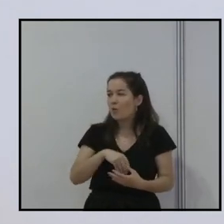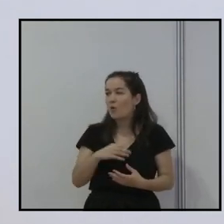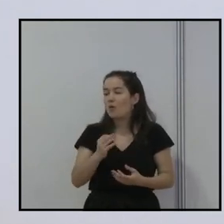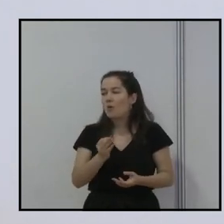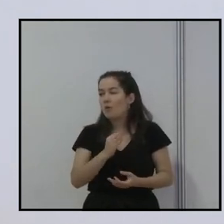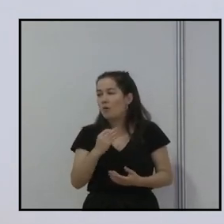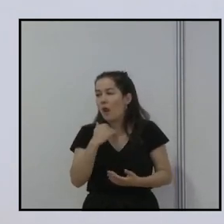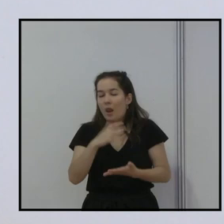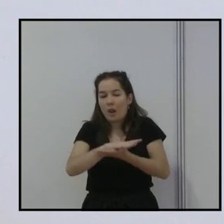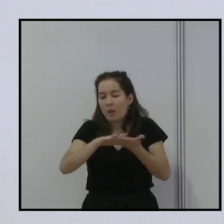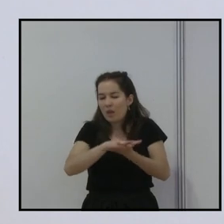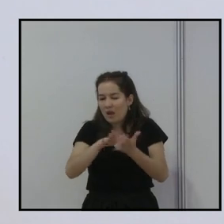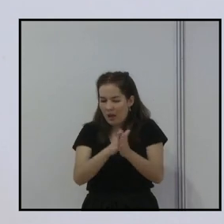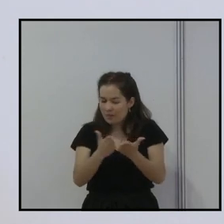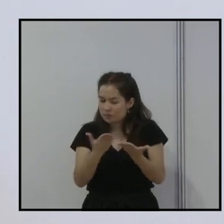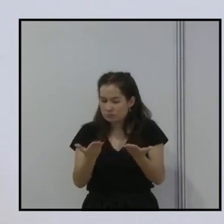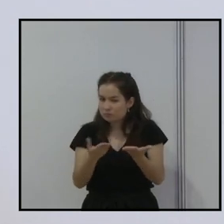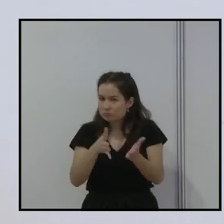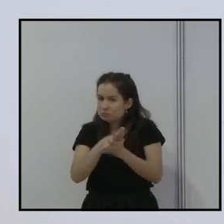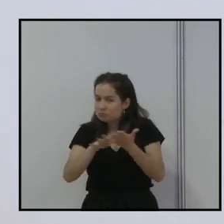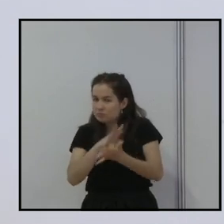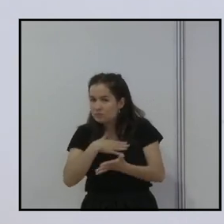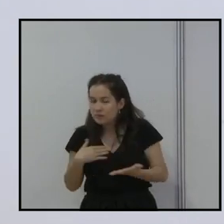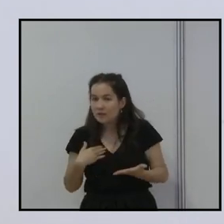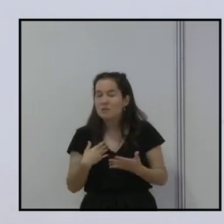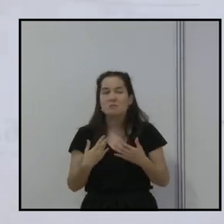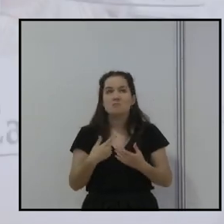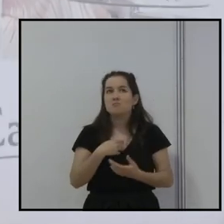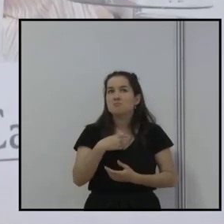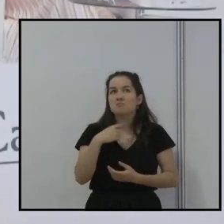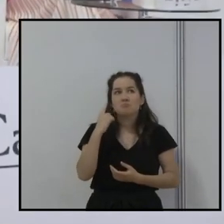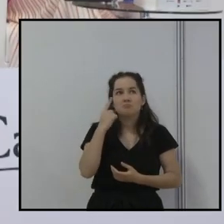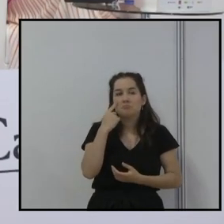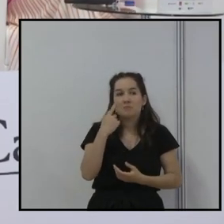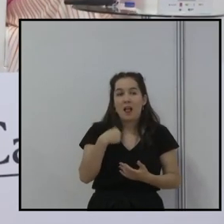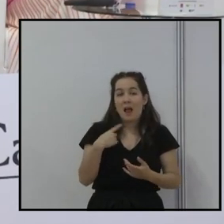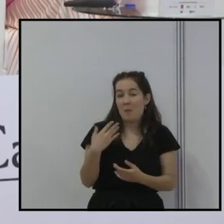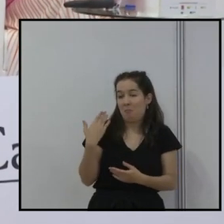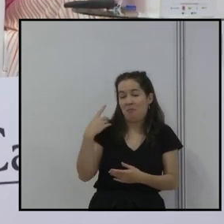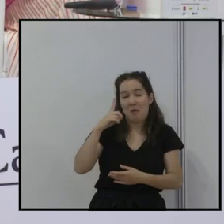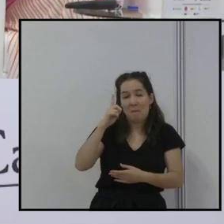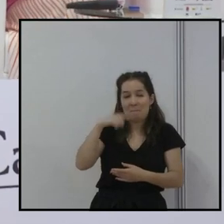libro. Pues no se me ocurre. Llevo mes y medio hablando sobre el libro y estoy